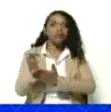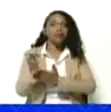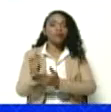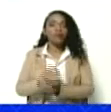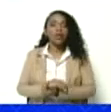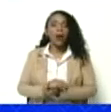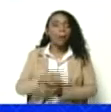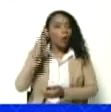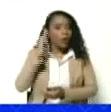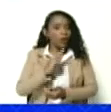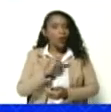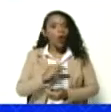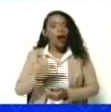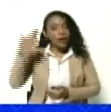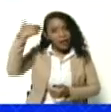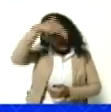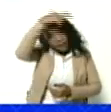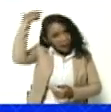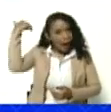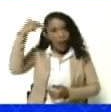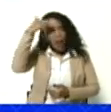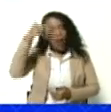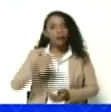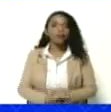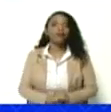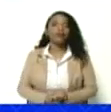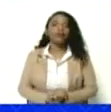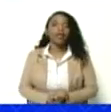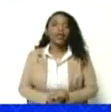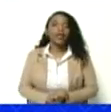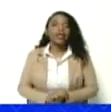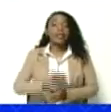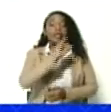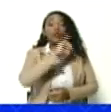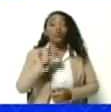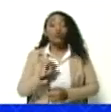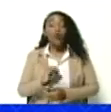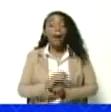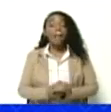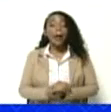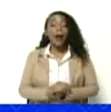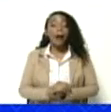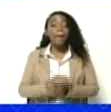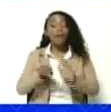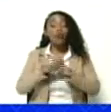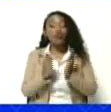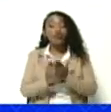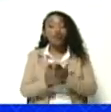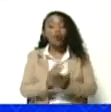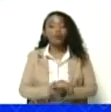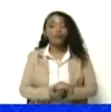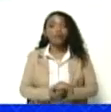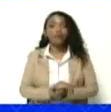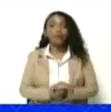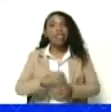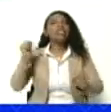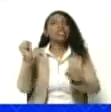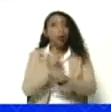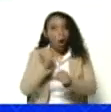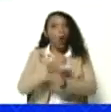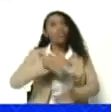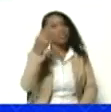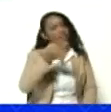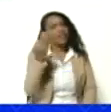general bolivariano Rafael Urdaneta, del Zulia para el mundo, el general Rafael Urdaneta. Trabajo